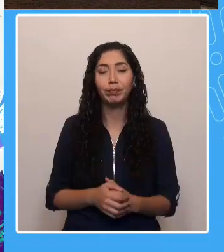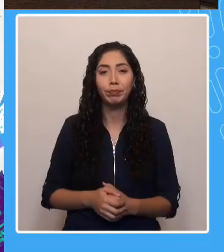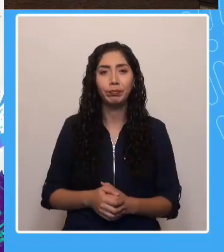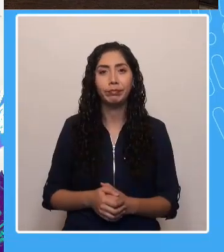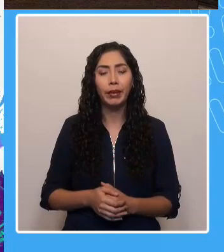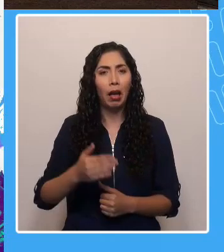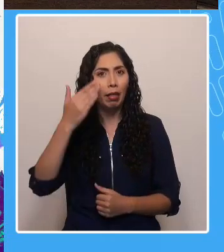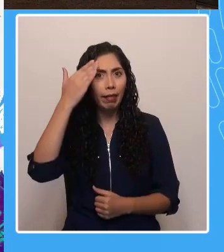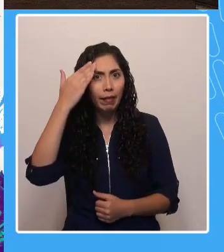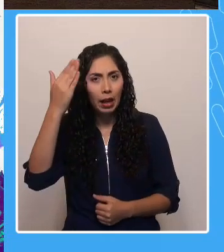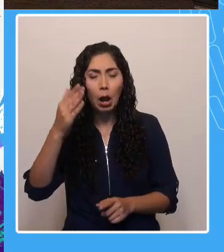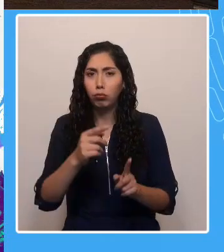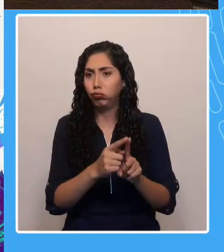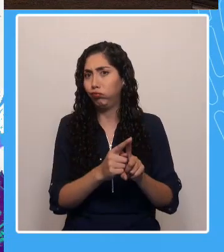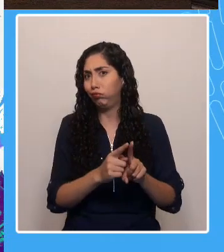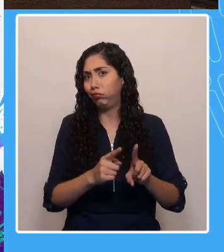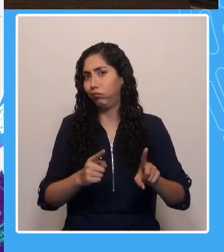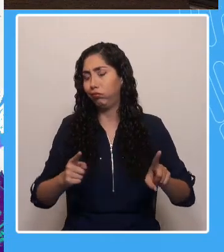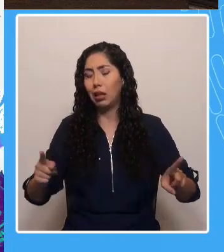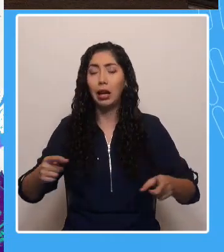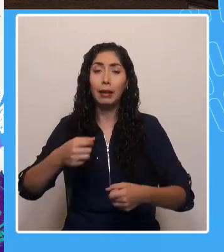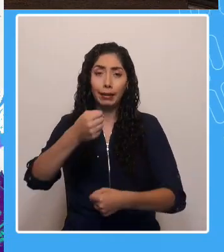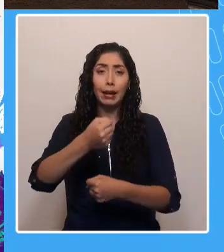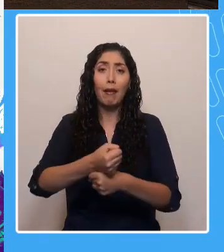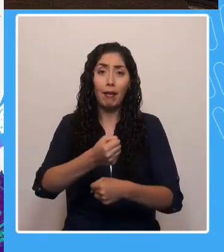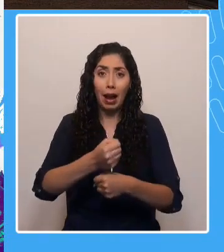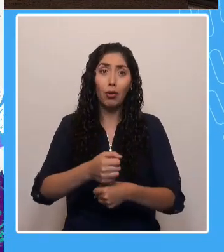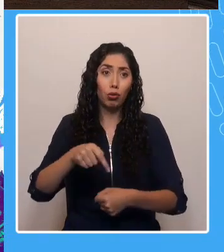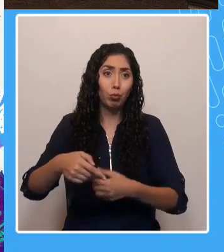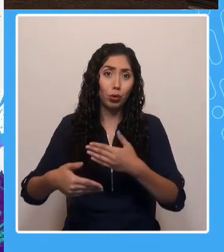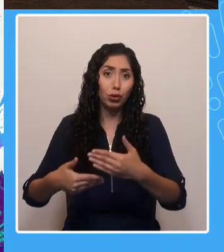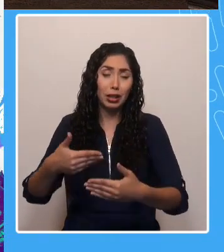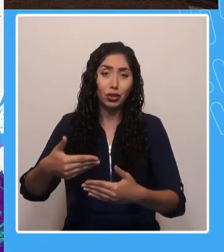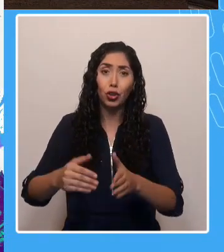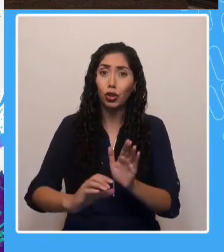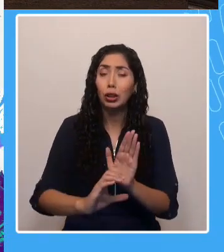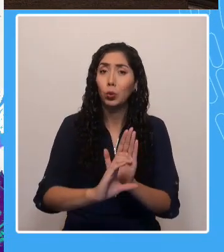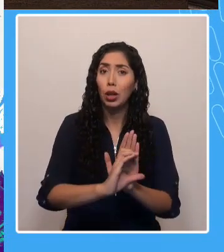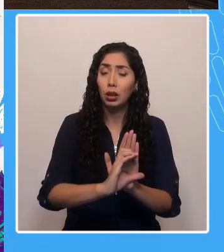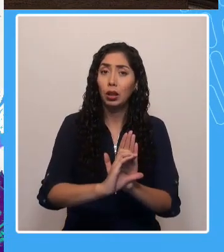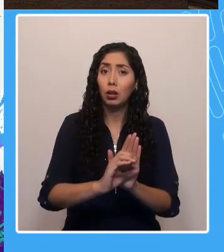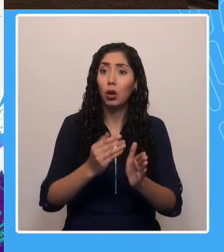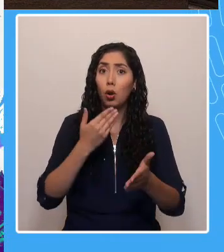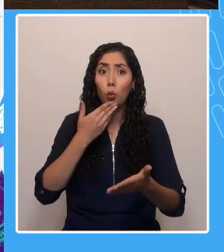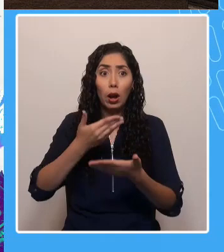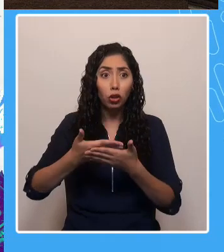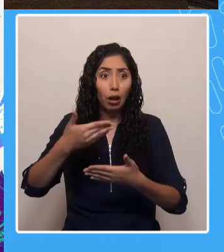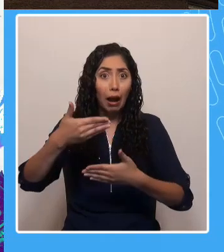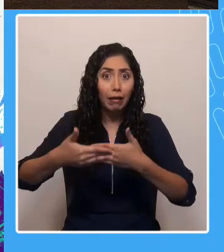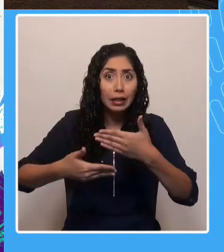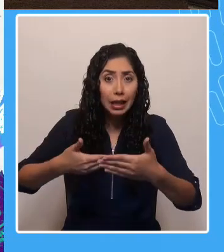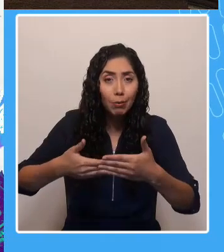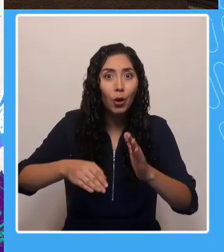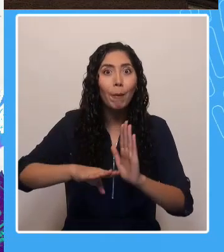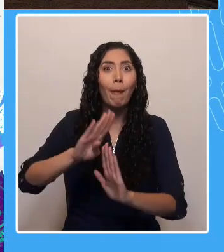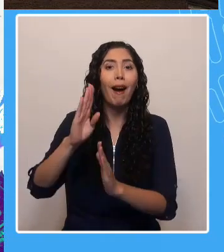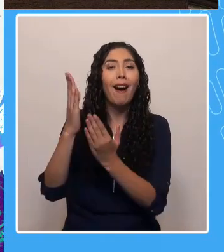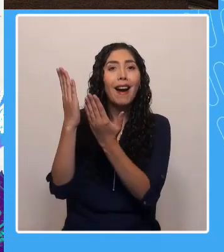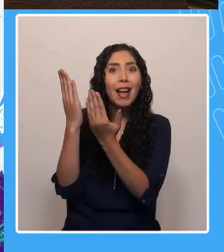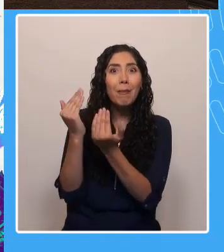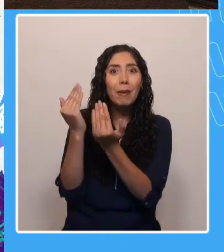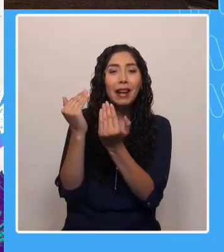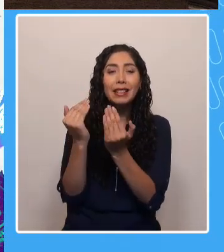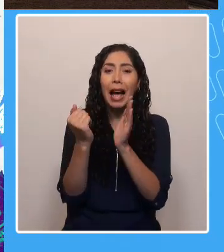intensos, extenso trabajo es el proceso constituyente. Mientras más avanzamos, más nos esperanzamos. Cada artículo que